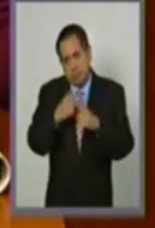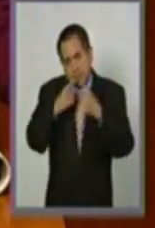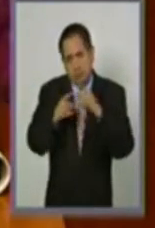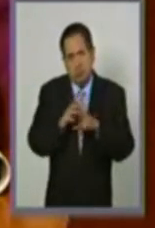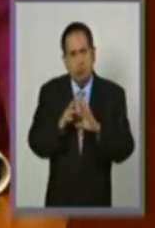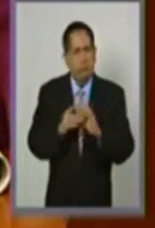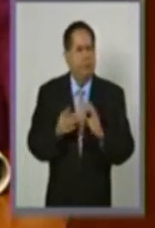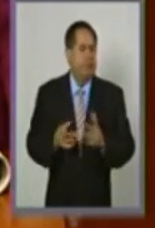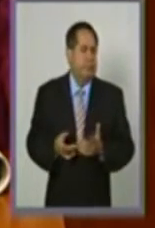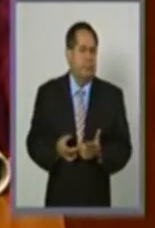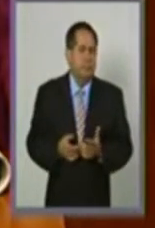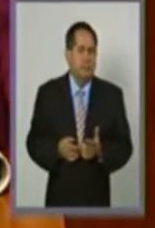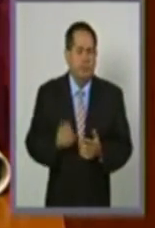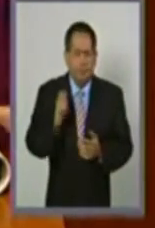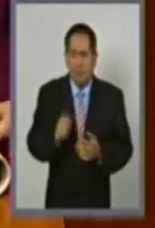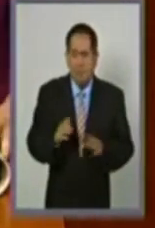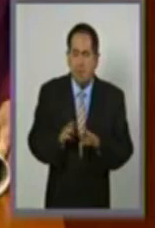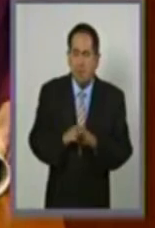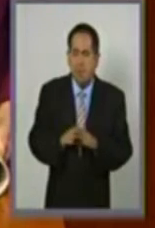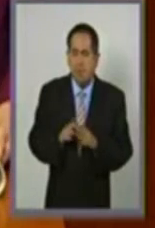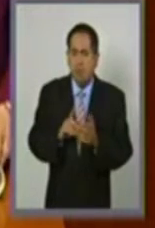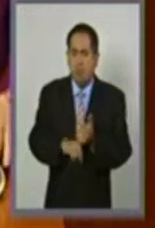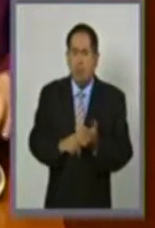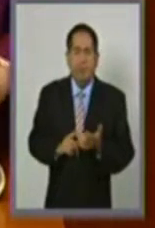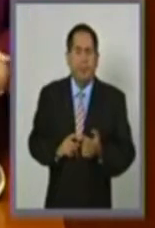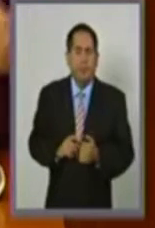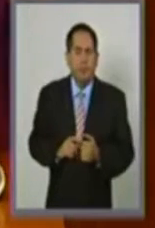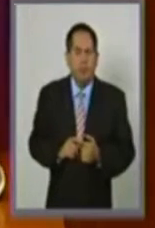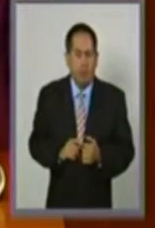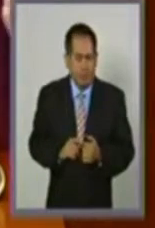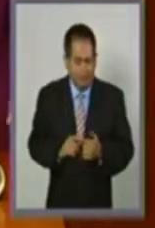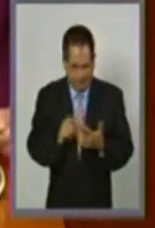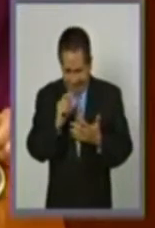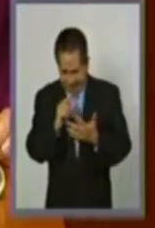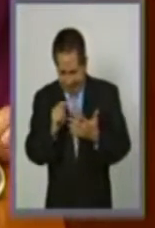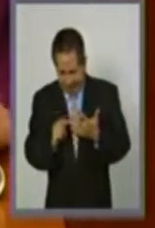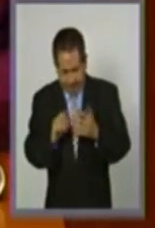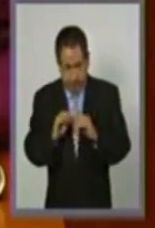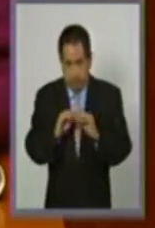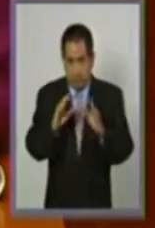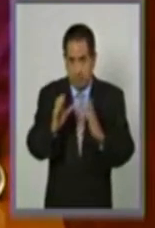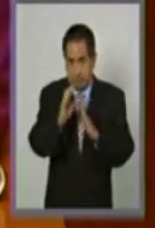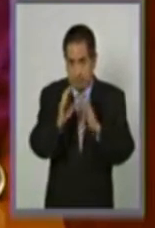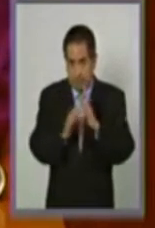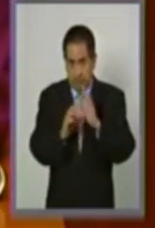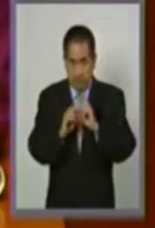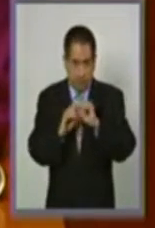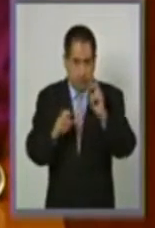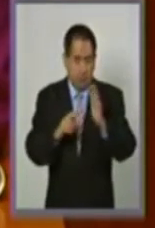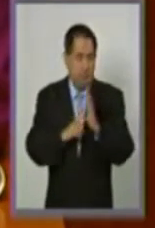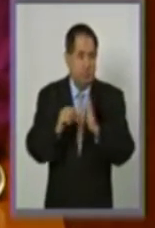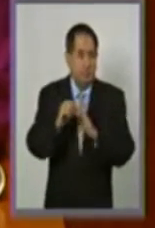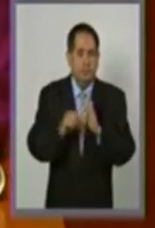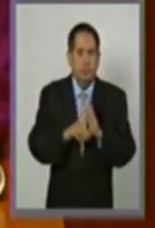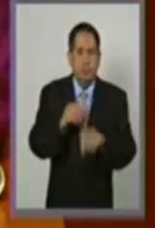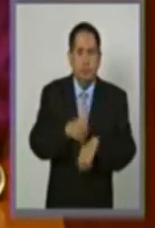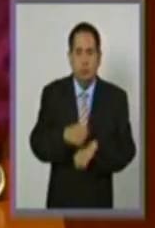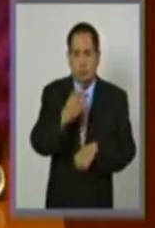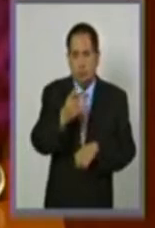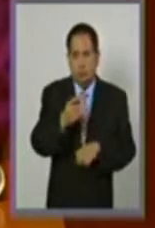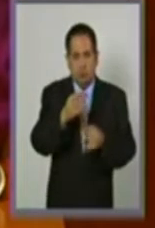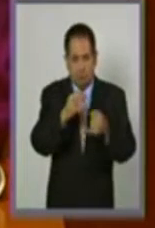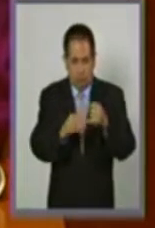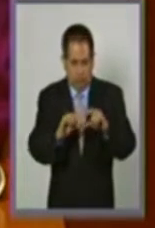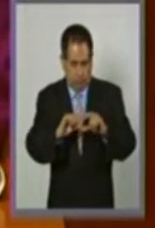por supuesto están pues quedan muy precisas en la Constitución, en el artículo primero, último